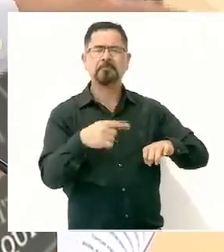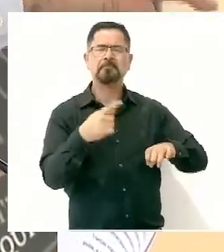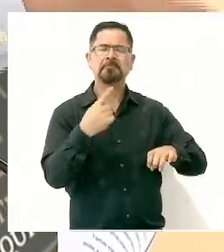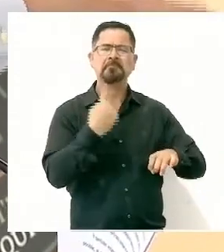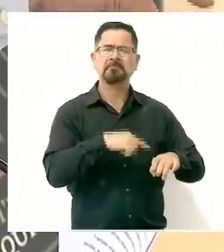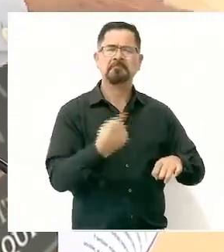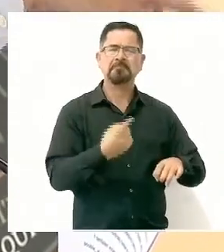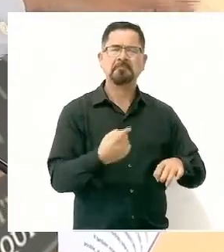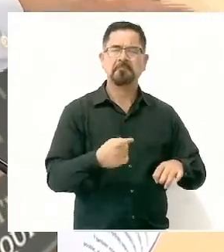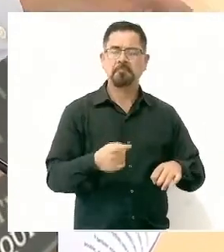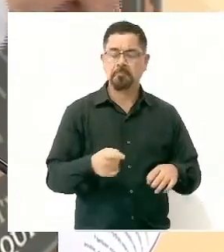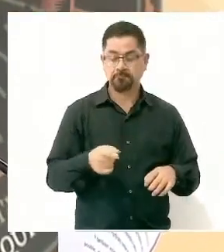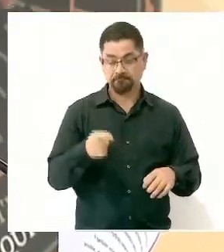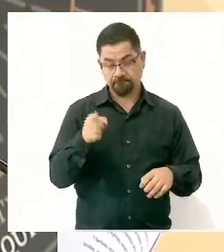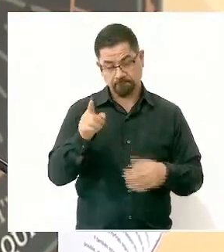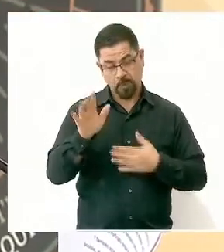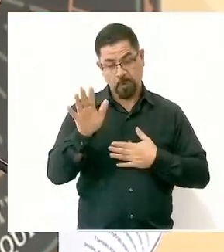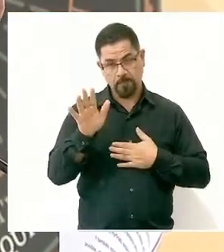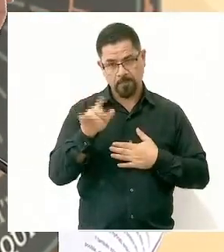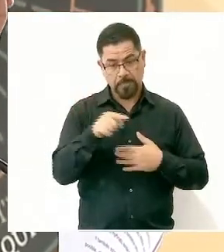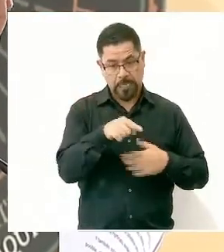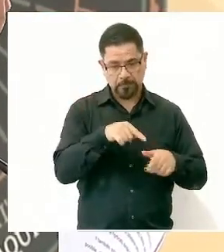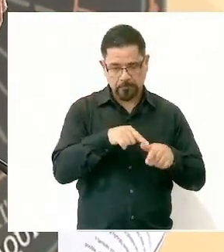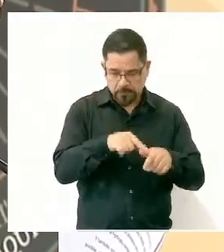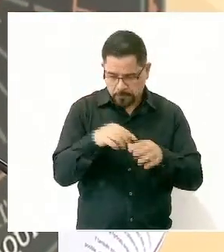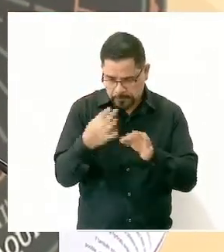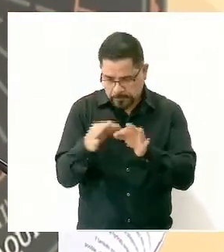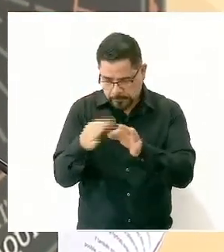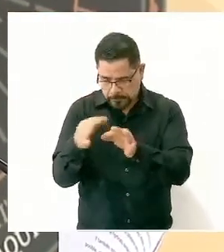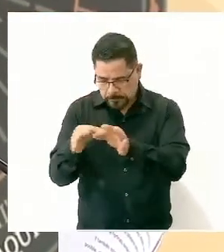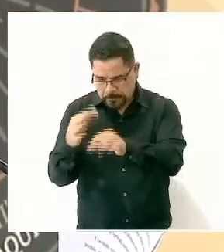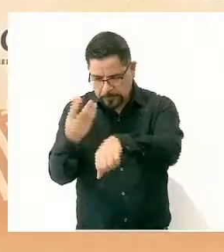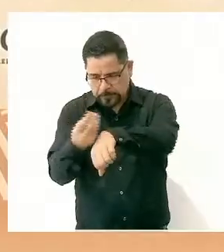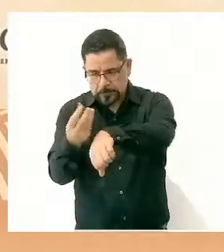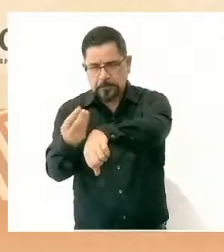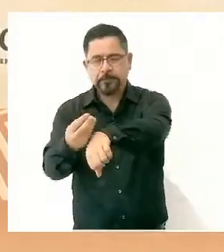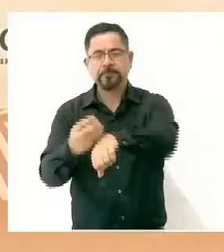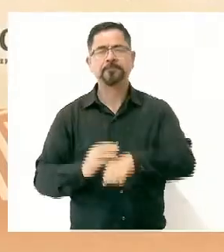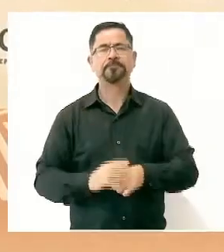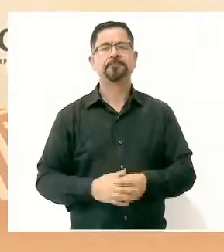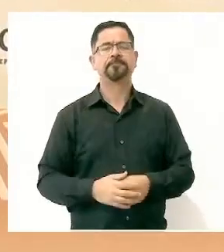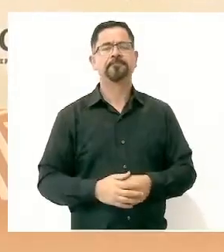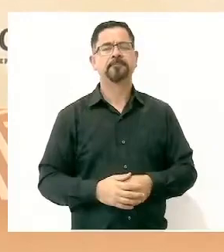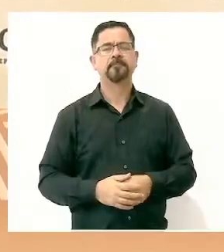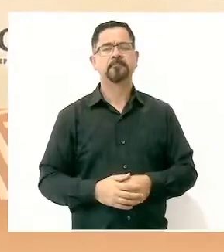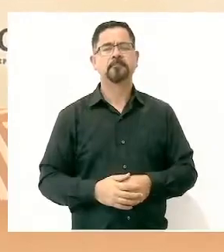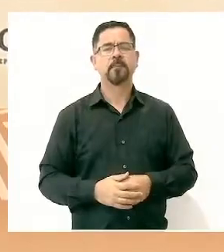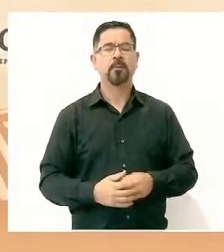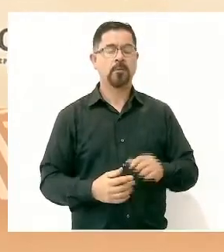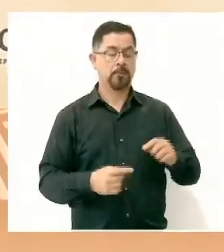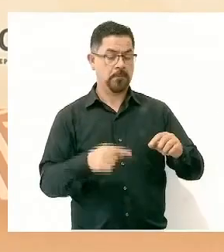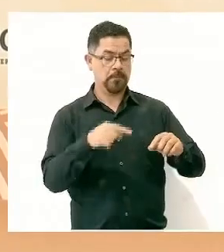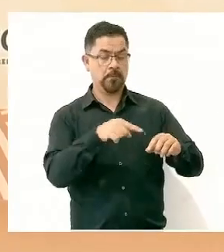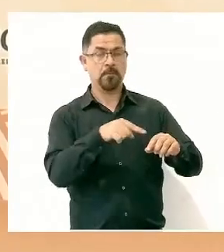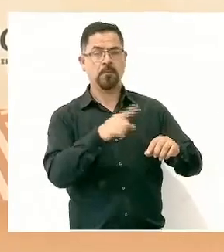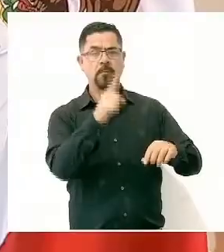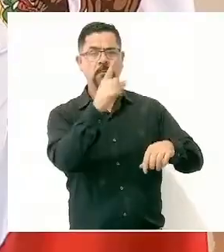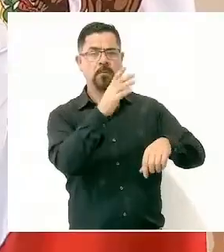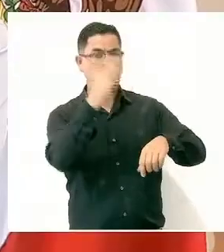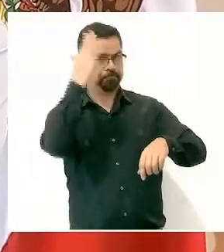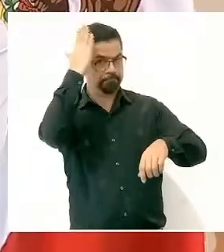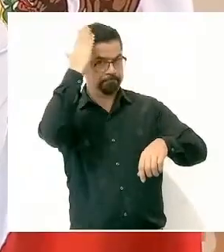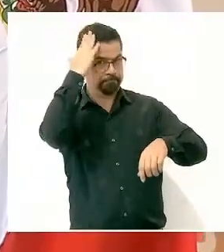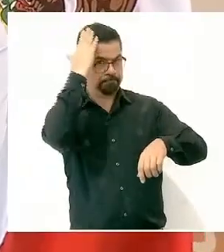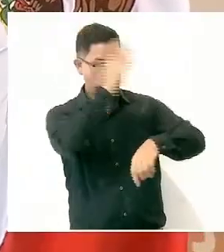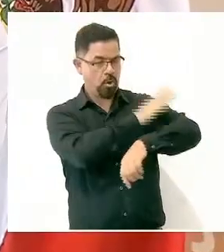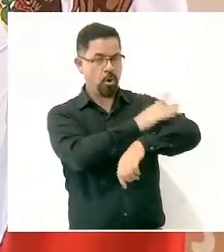este compromiso. el coordinador es el